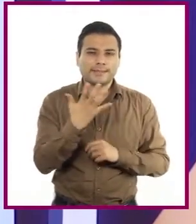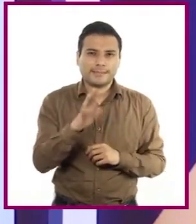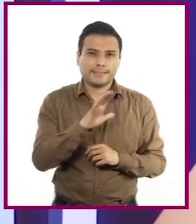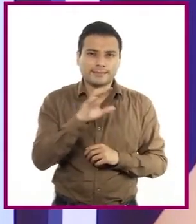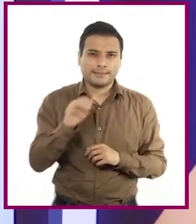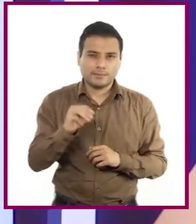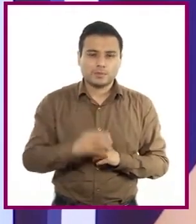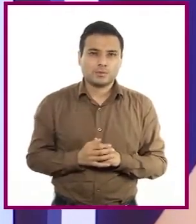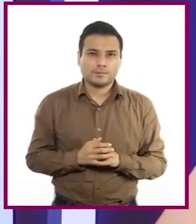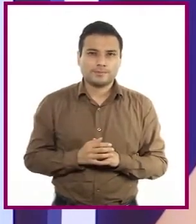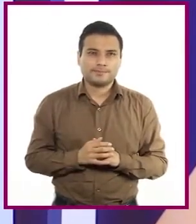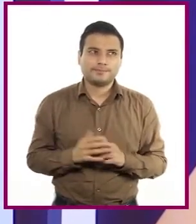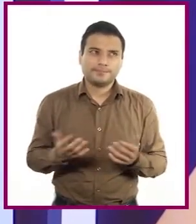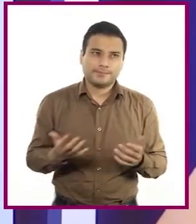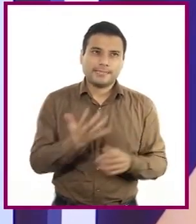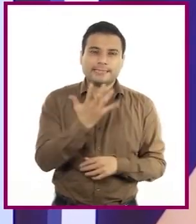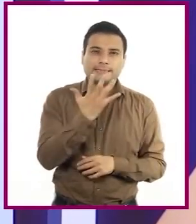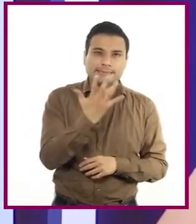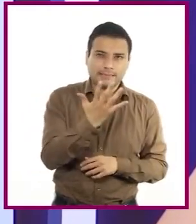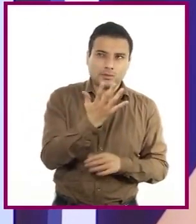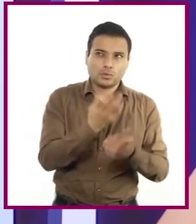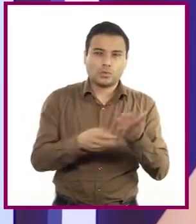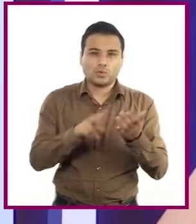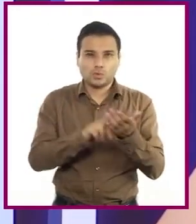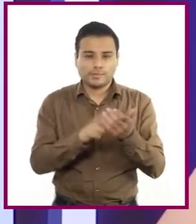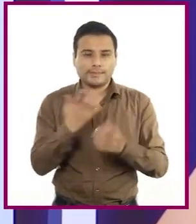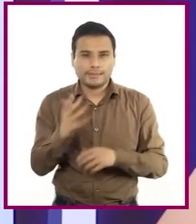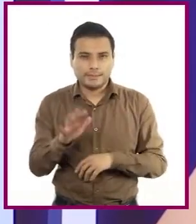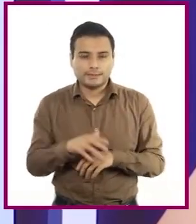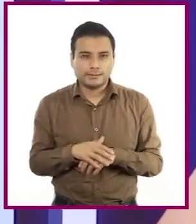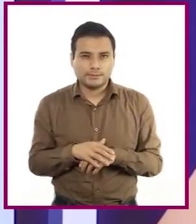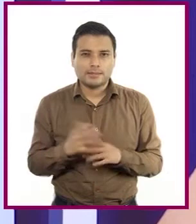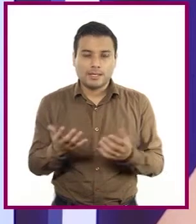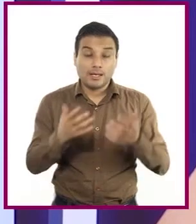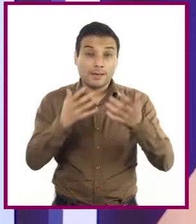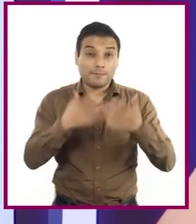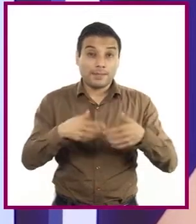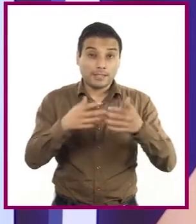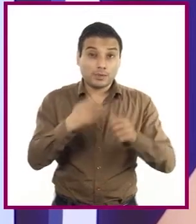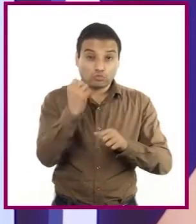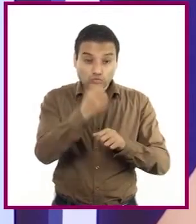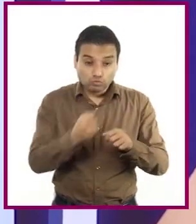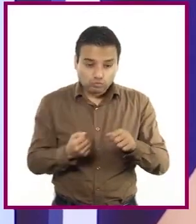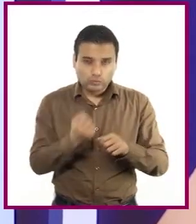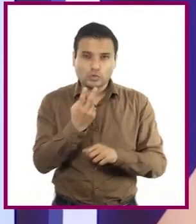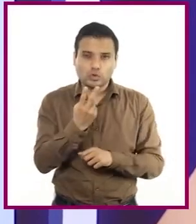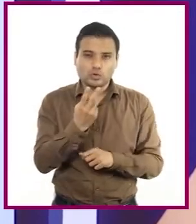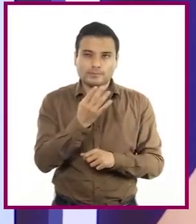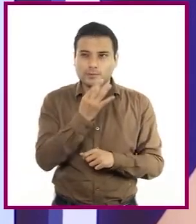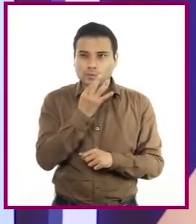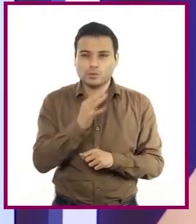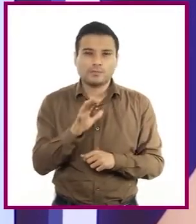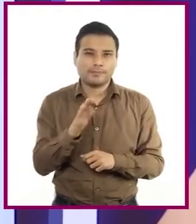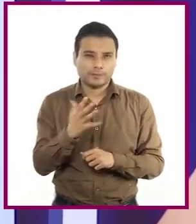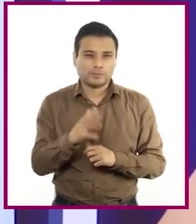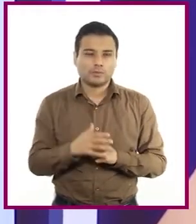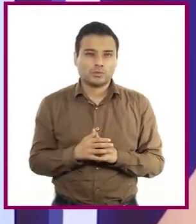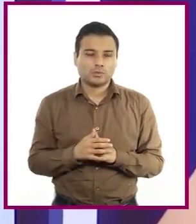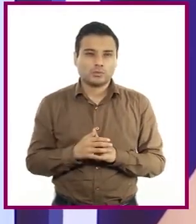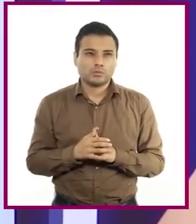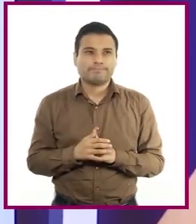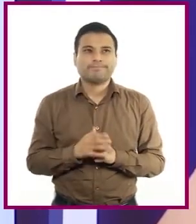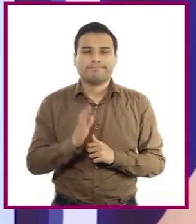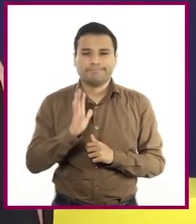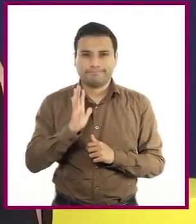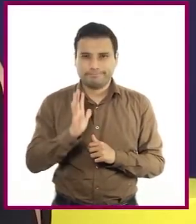es el doble de 5 centímetros, entonces la máquina tardará 2 minutos en calar el rectángulo en